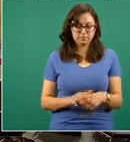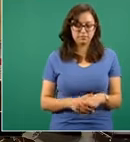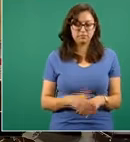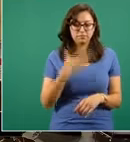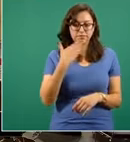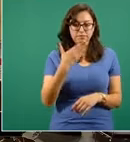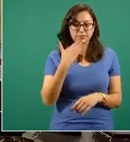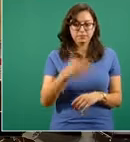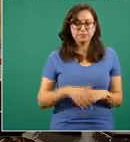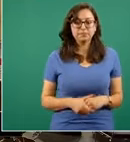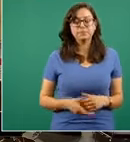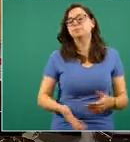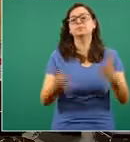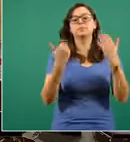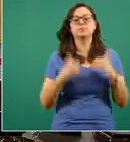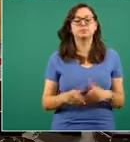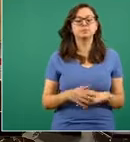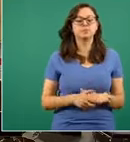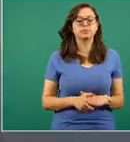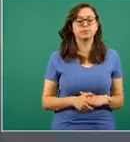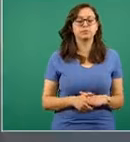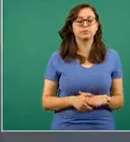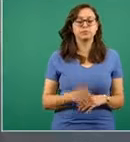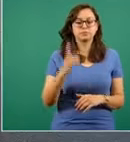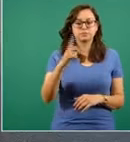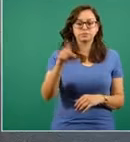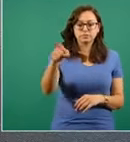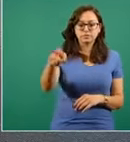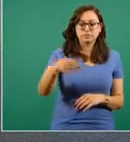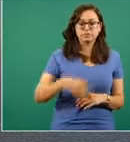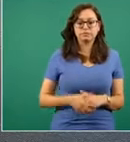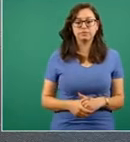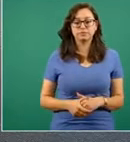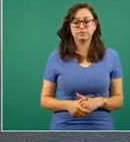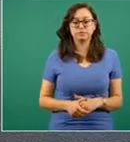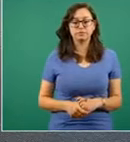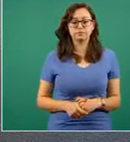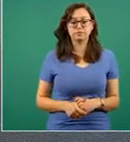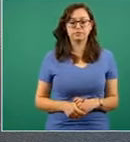bien. Teníamos una mano levantada también de este lado.